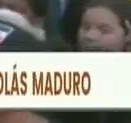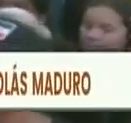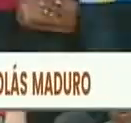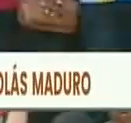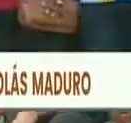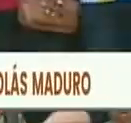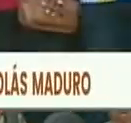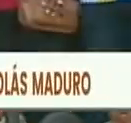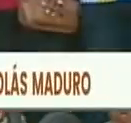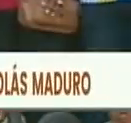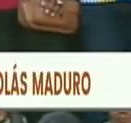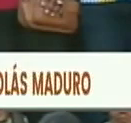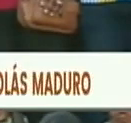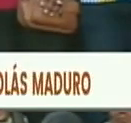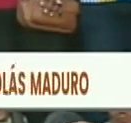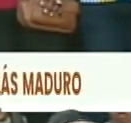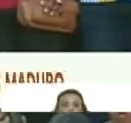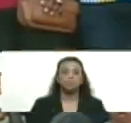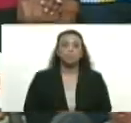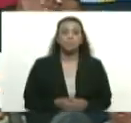¿Dónde está la gente del eje 1?